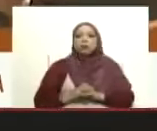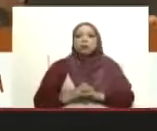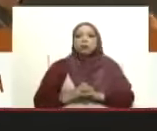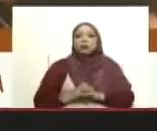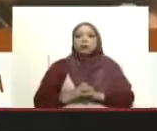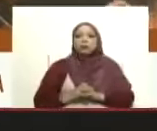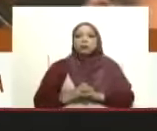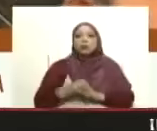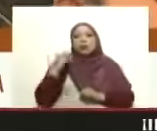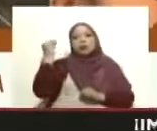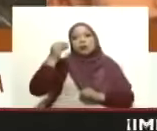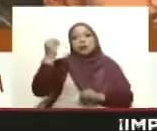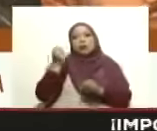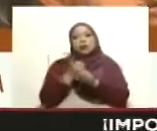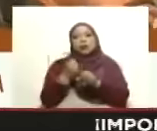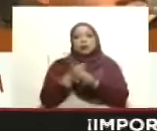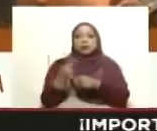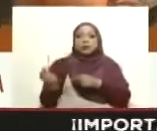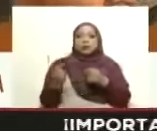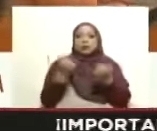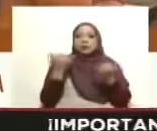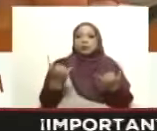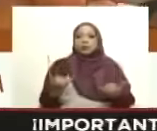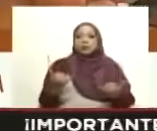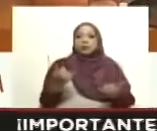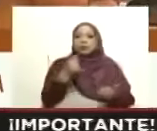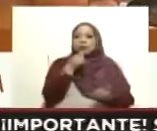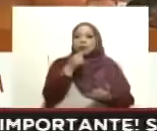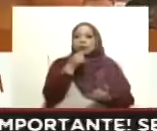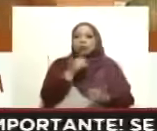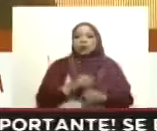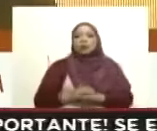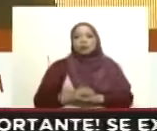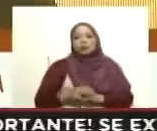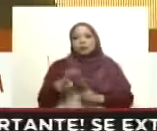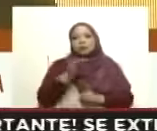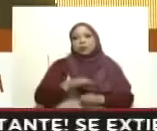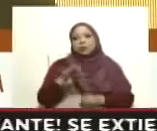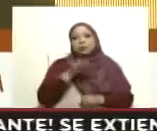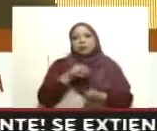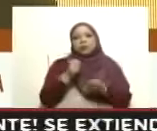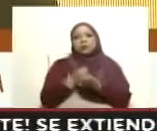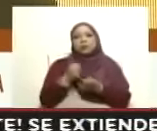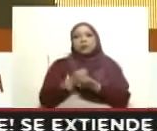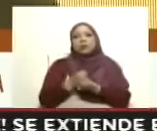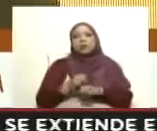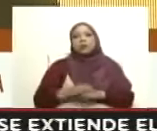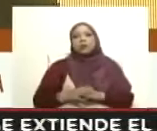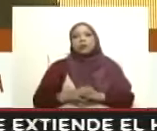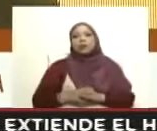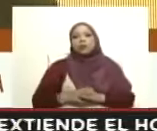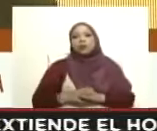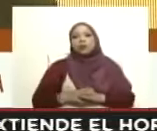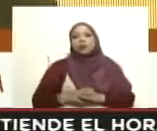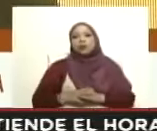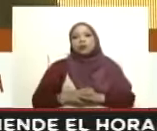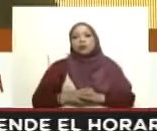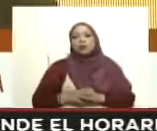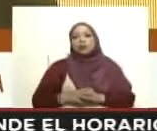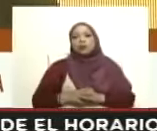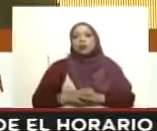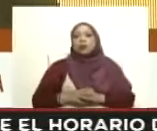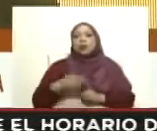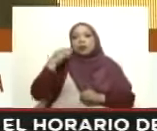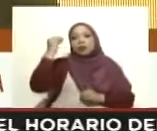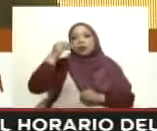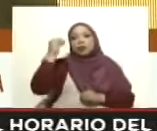fíjense que la vez anterior en la historia reciente que encontramos algo parecido en eventos como este simulacro los